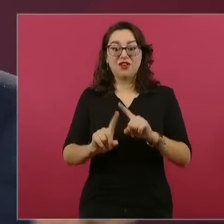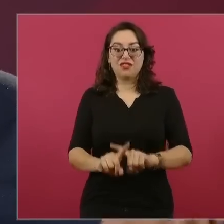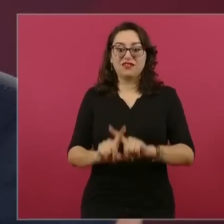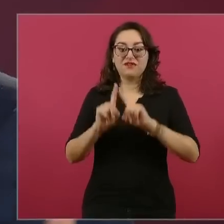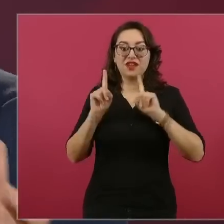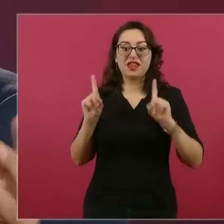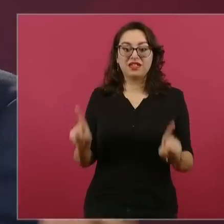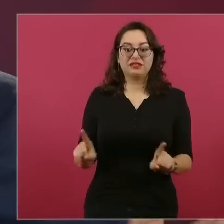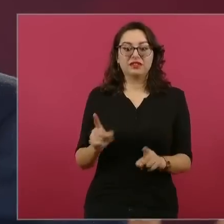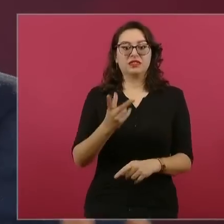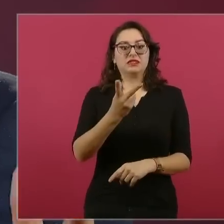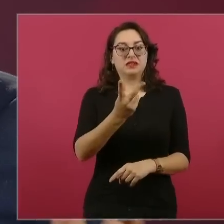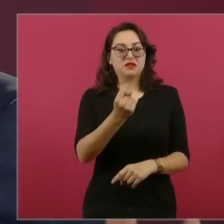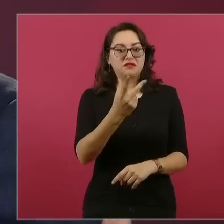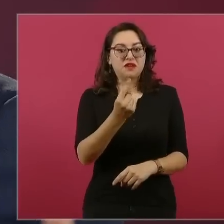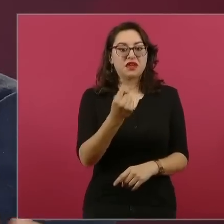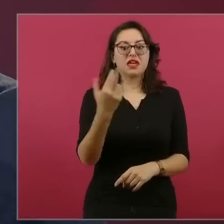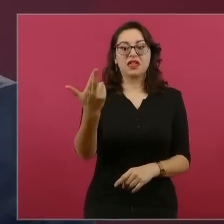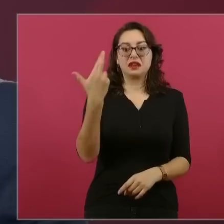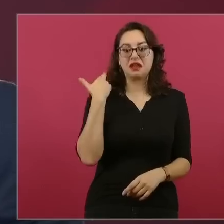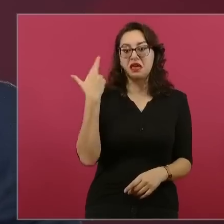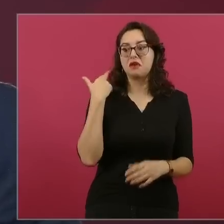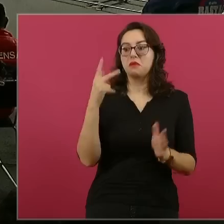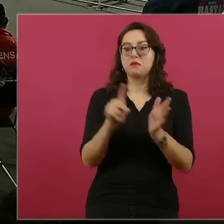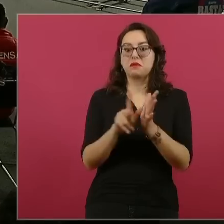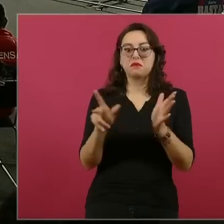Hay veces que